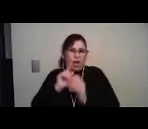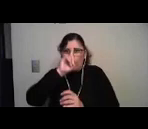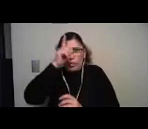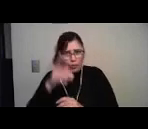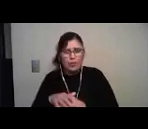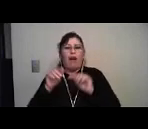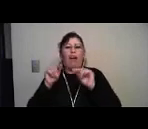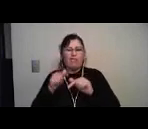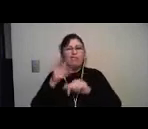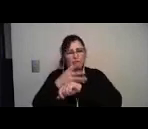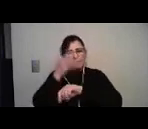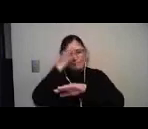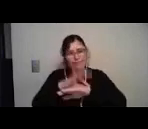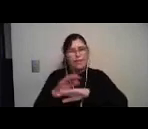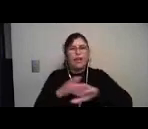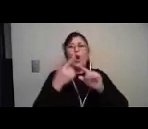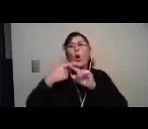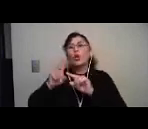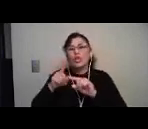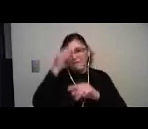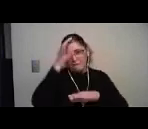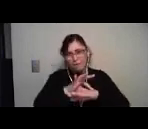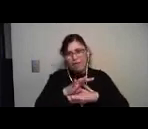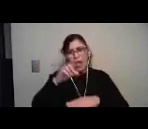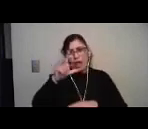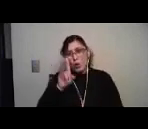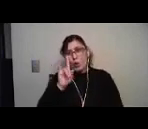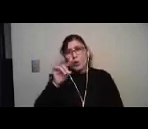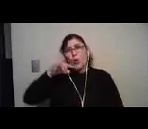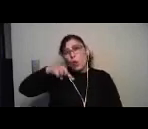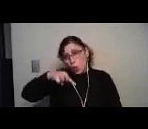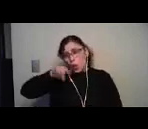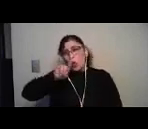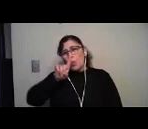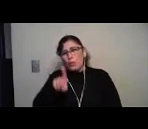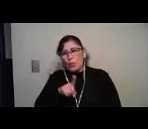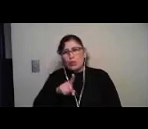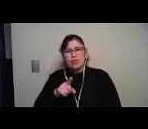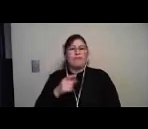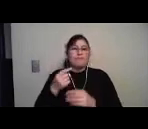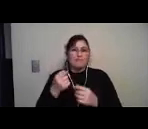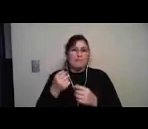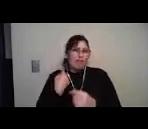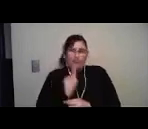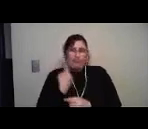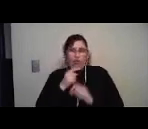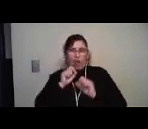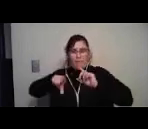Enfermedades autoinmunes, como por ejemplo el lupus, ¿cierto? Que es una enfermedad que en realidad es autoinmune, ¿ya? Y